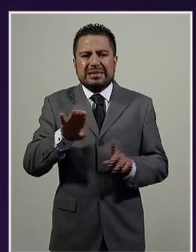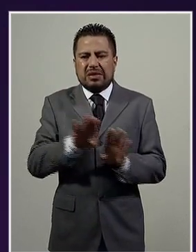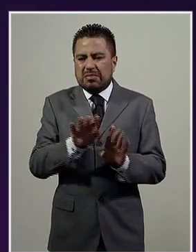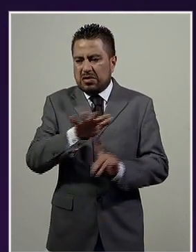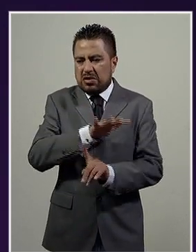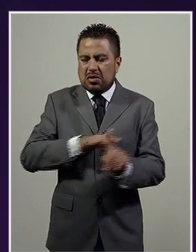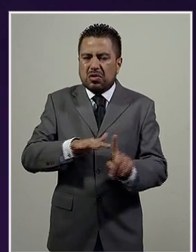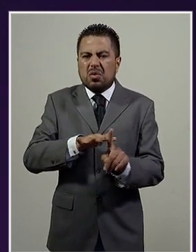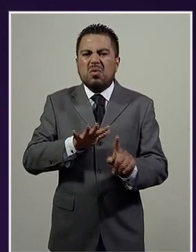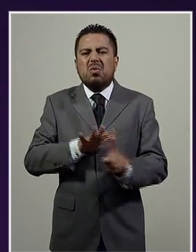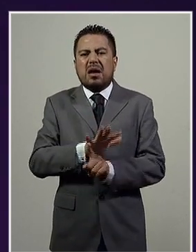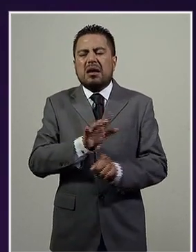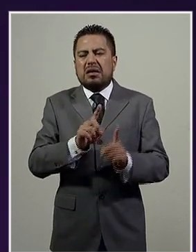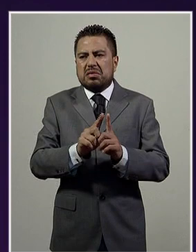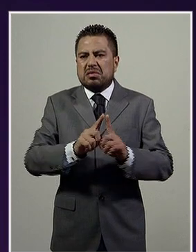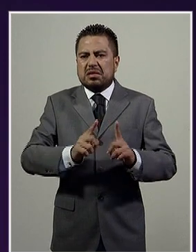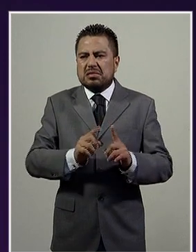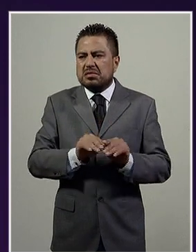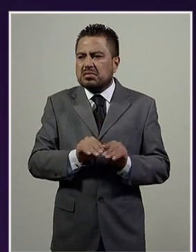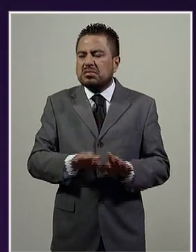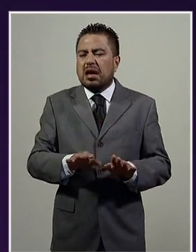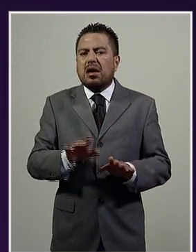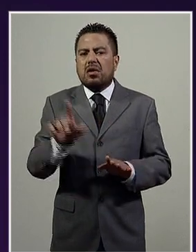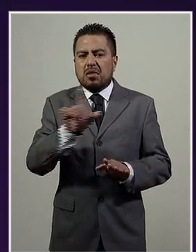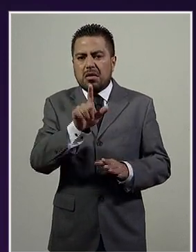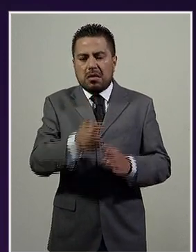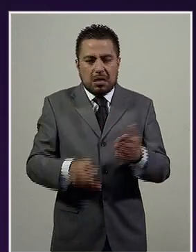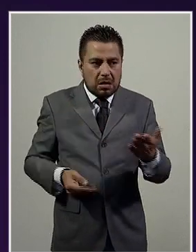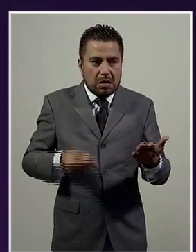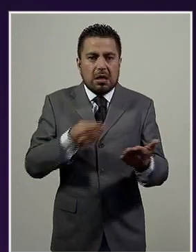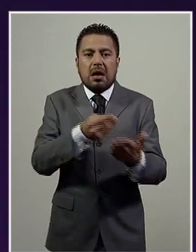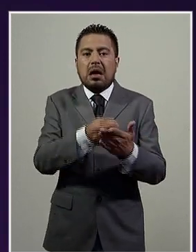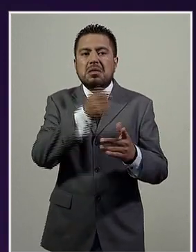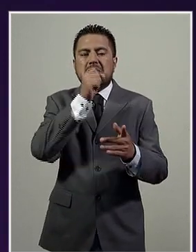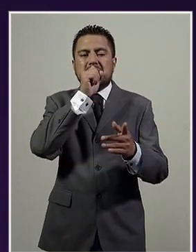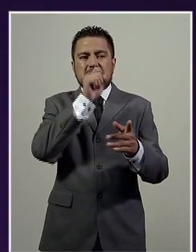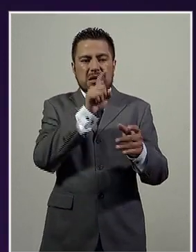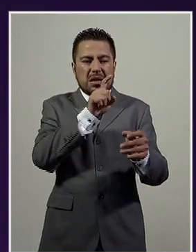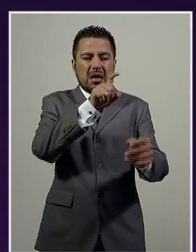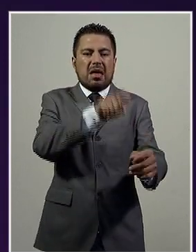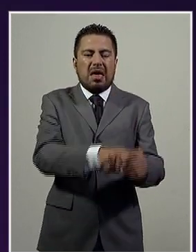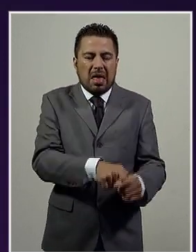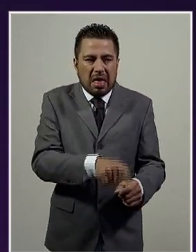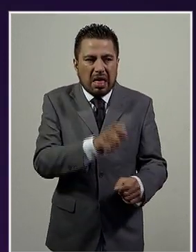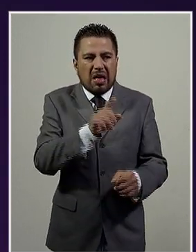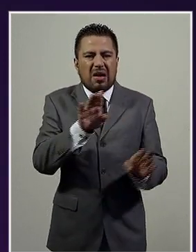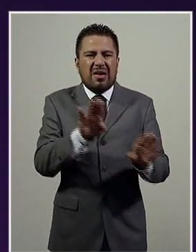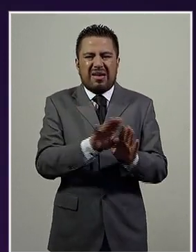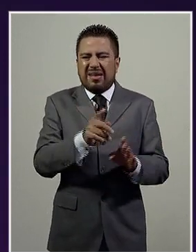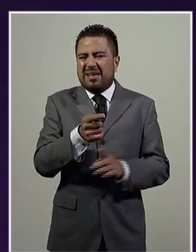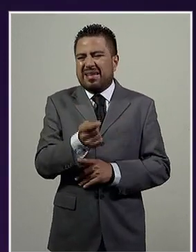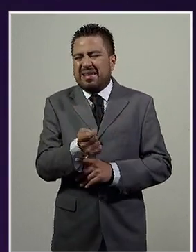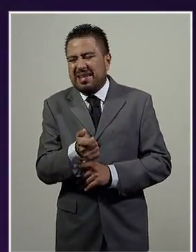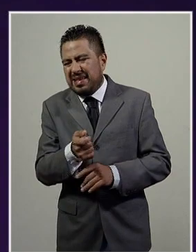entorno en el que nos desarrollamos. Y si también contribuimos con, no un granito de arena, ya hay que dejarnos del